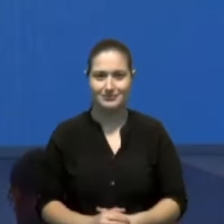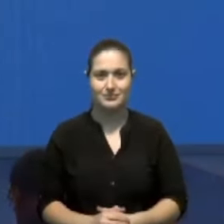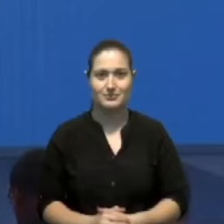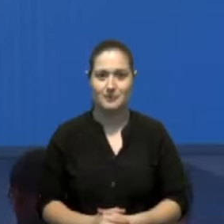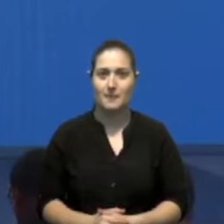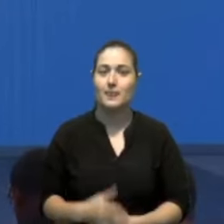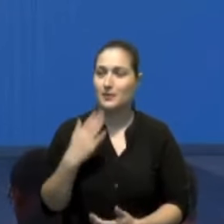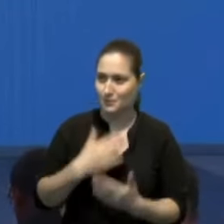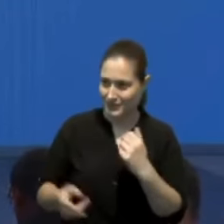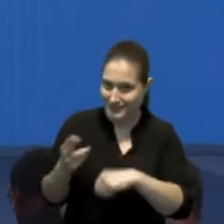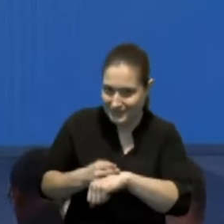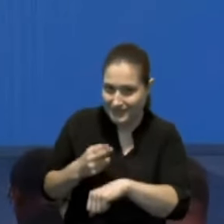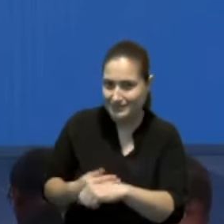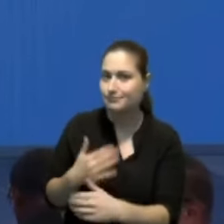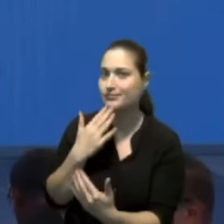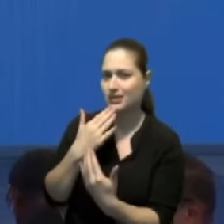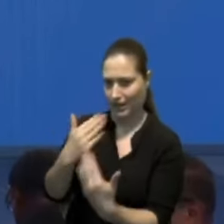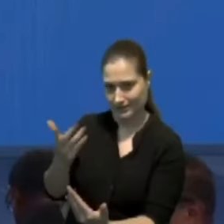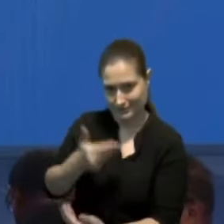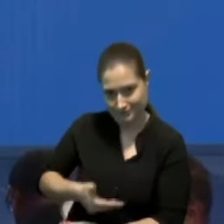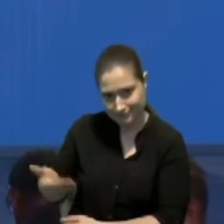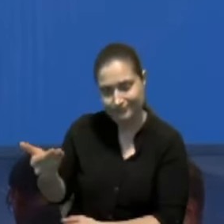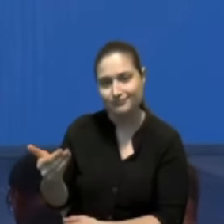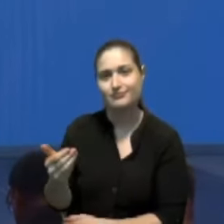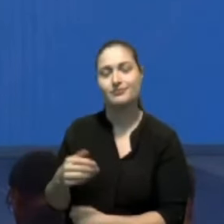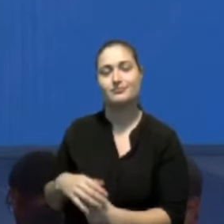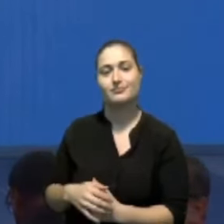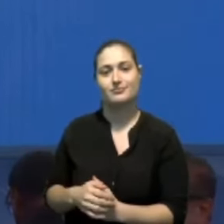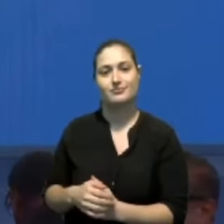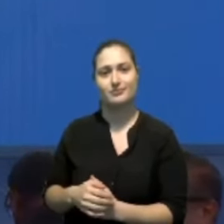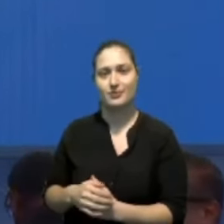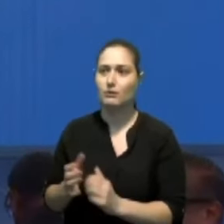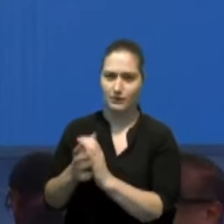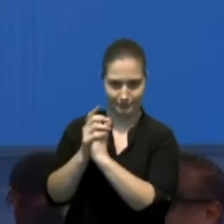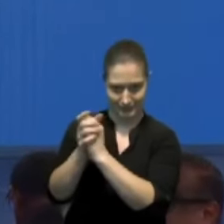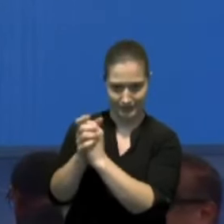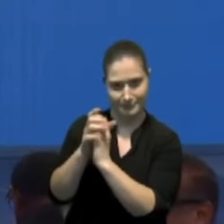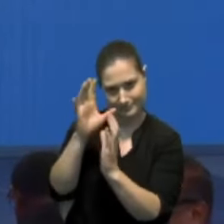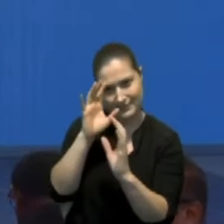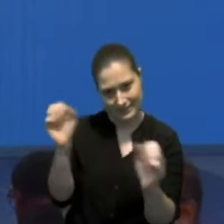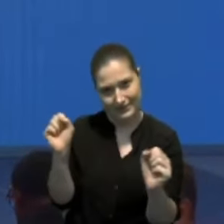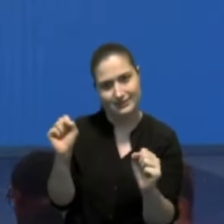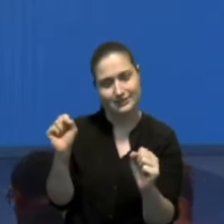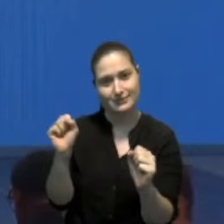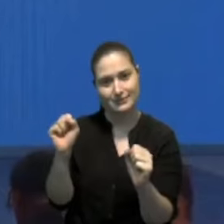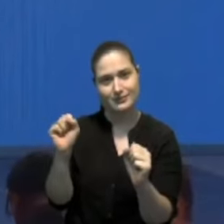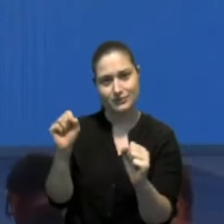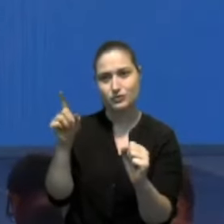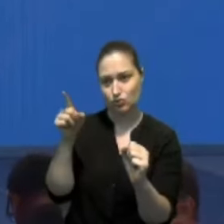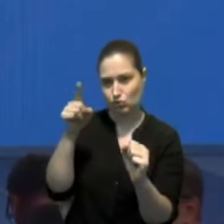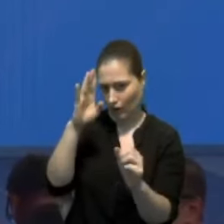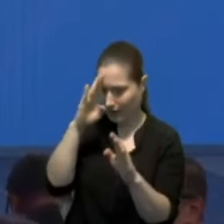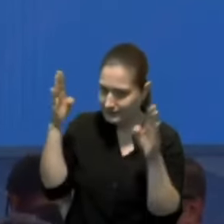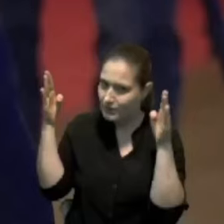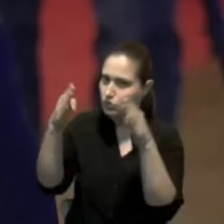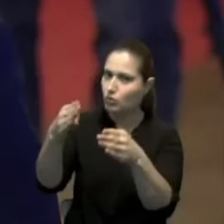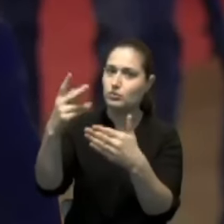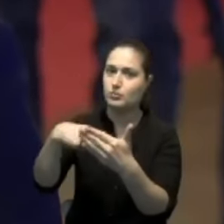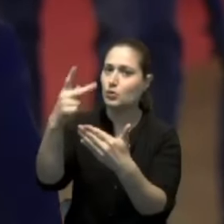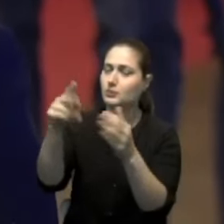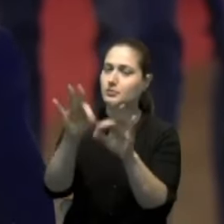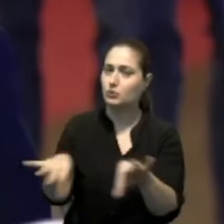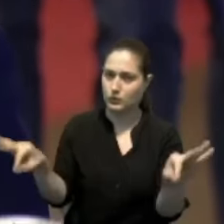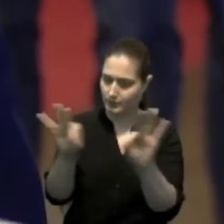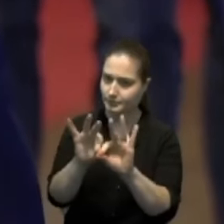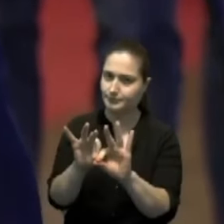Buenas tardes gracias por la invitación y le felicito señor presidente por haber puesto la mirada en este programa tan importante